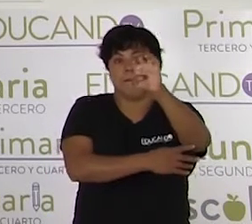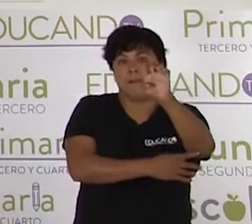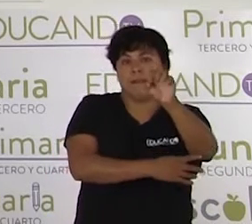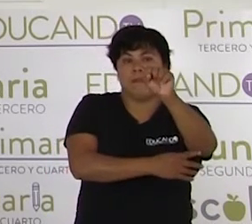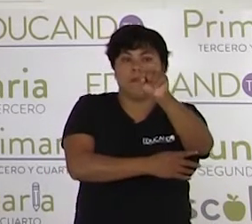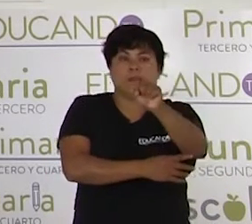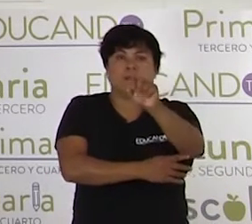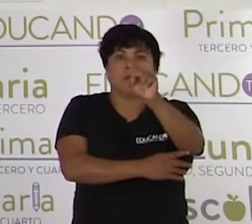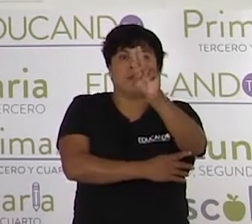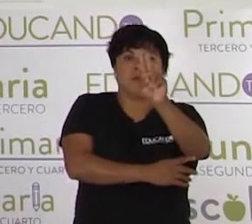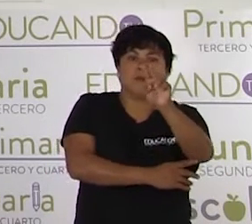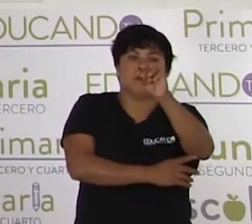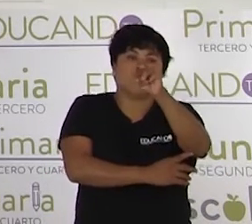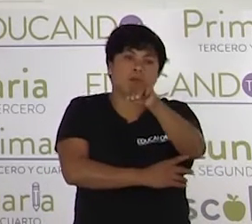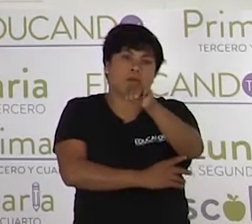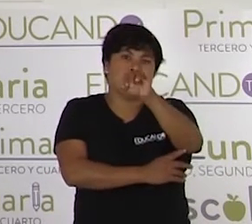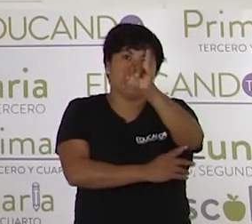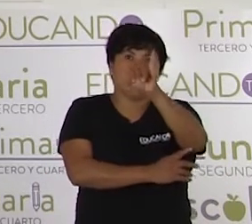Presumido.